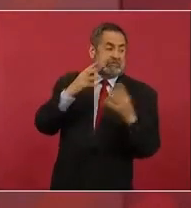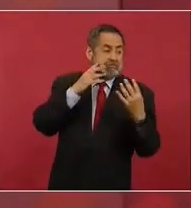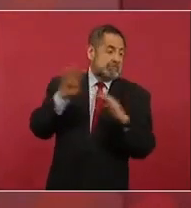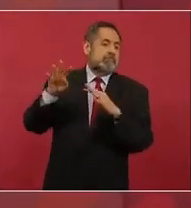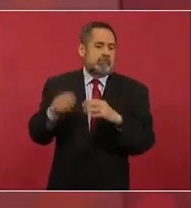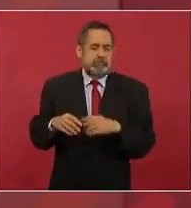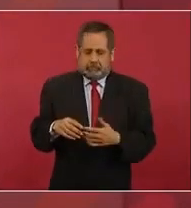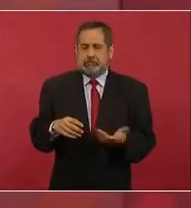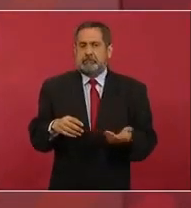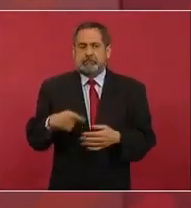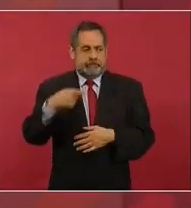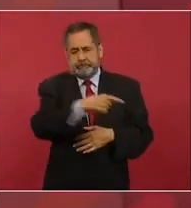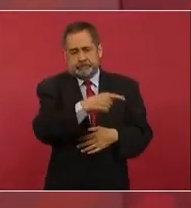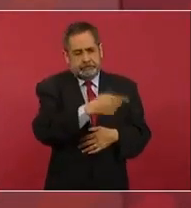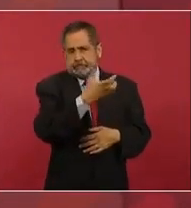autoritarios,